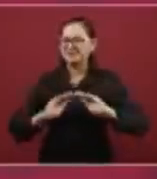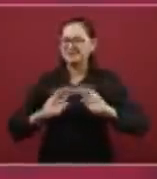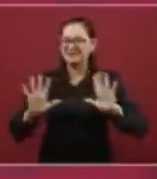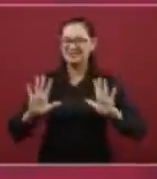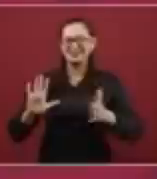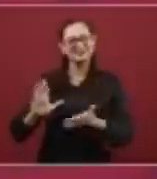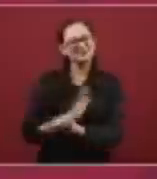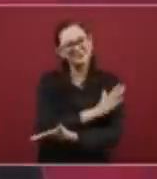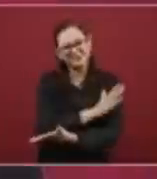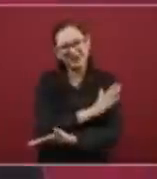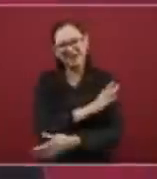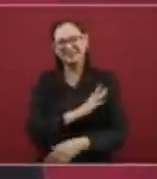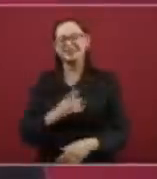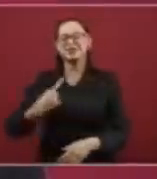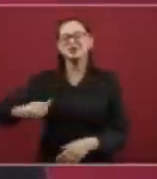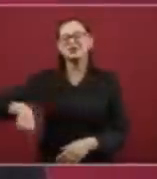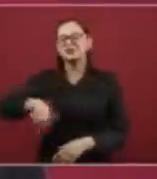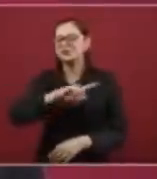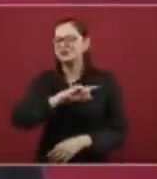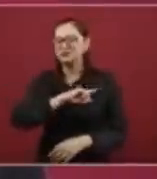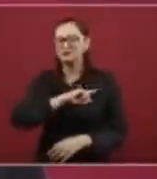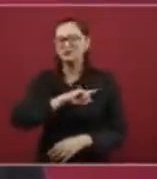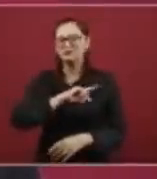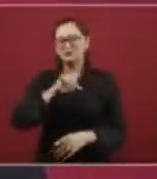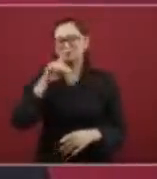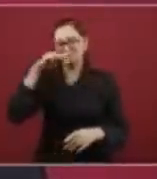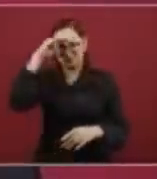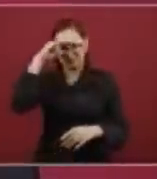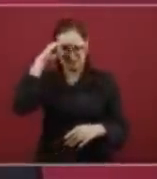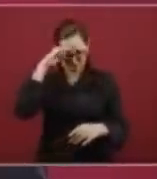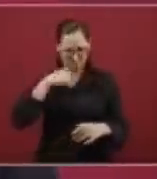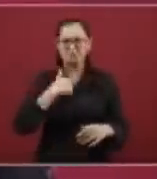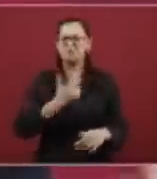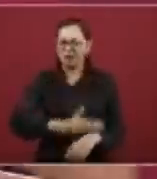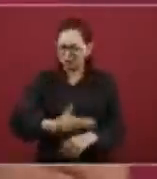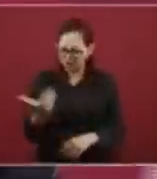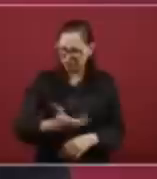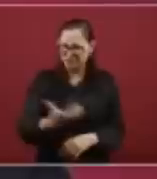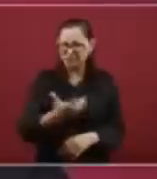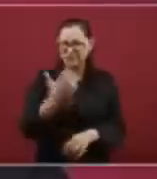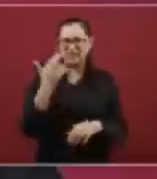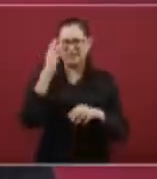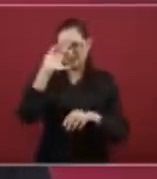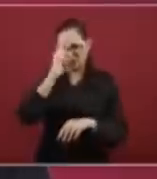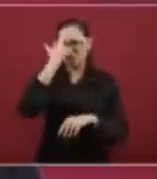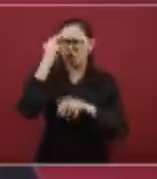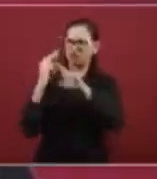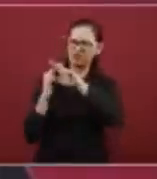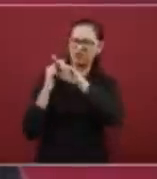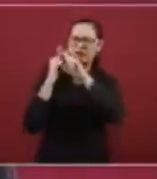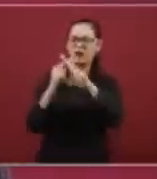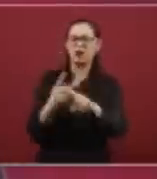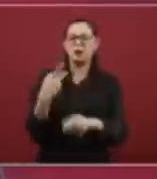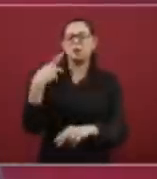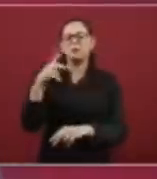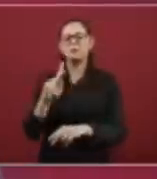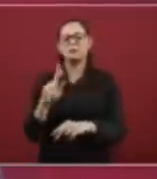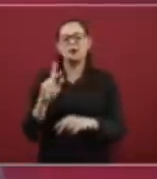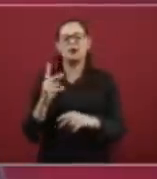es buscar la forma de que lo hagamos en el marco de un acuerdo